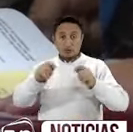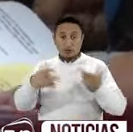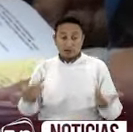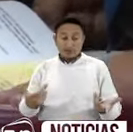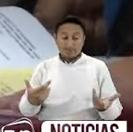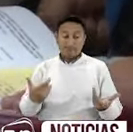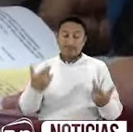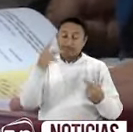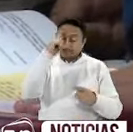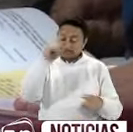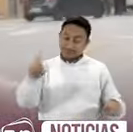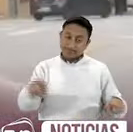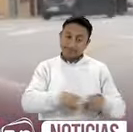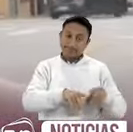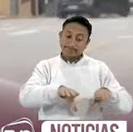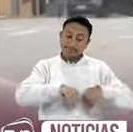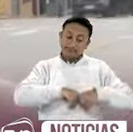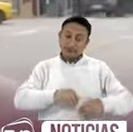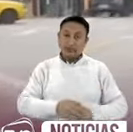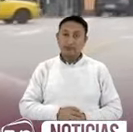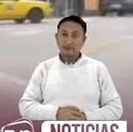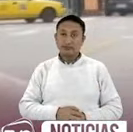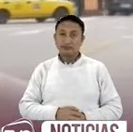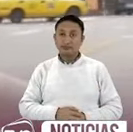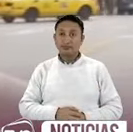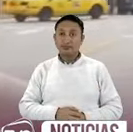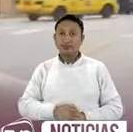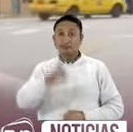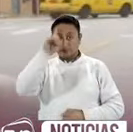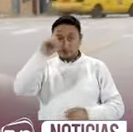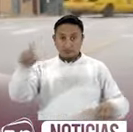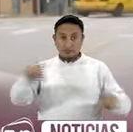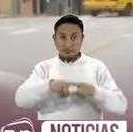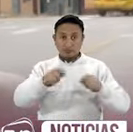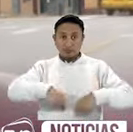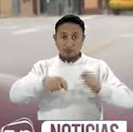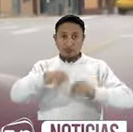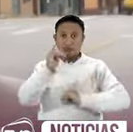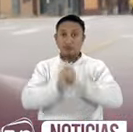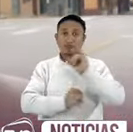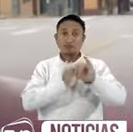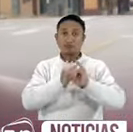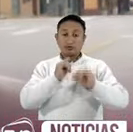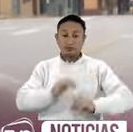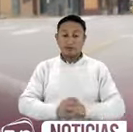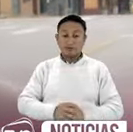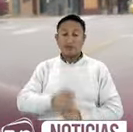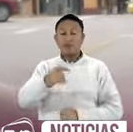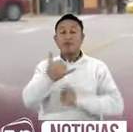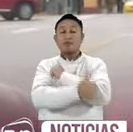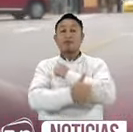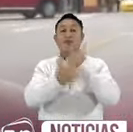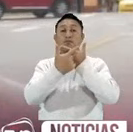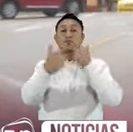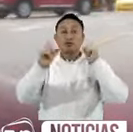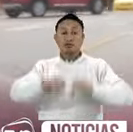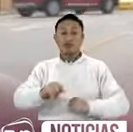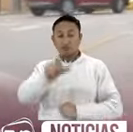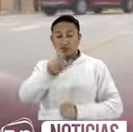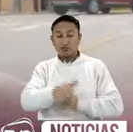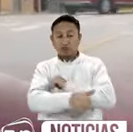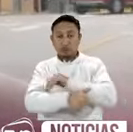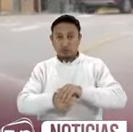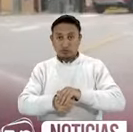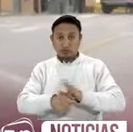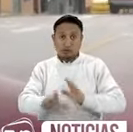dar cumplimiento a las mismas. Porque las convenciones internacionales dicen que un país es libre, soberano, de poder otorgar un asilo político a